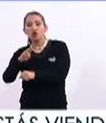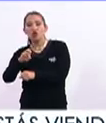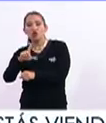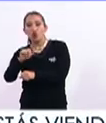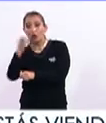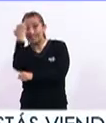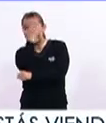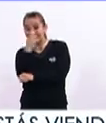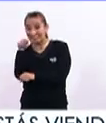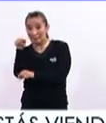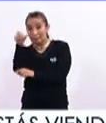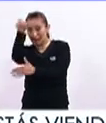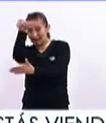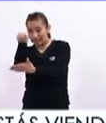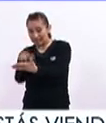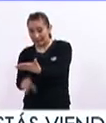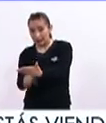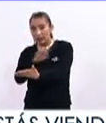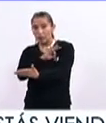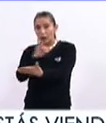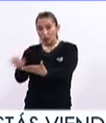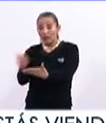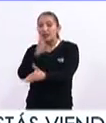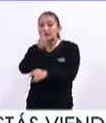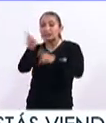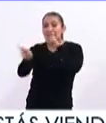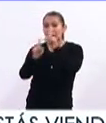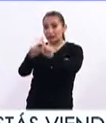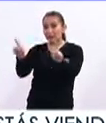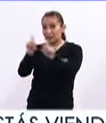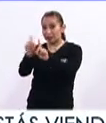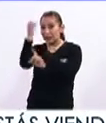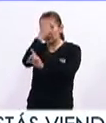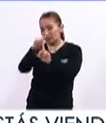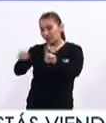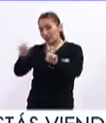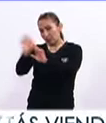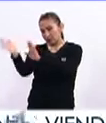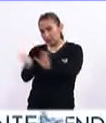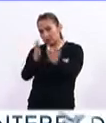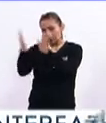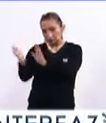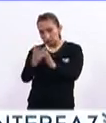de examen en el que puede contestar diferentes exámenes, varios exámenes,